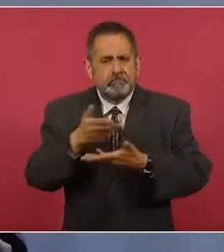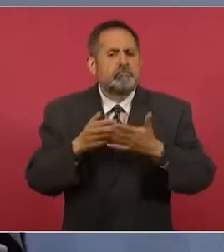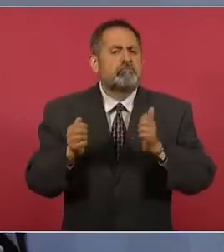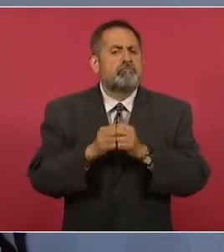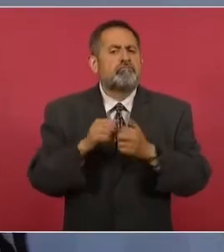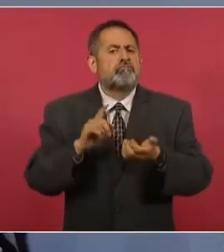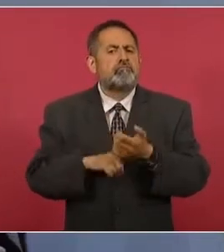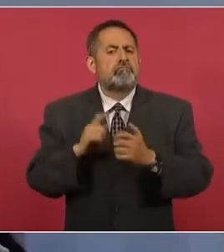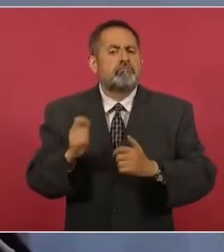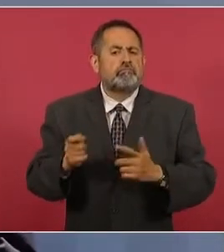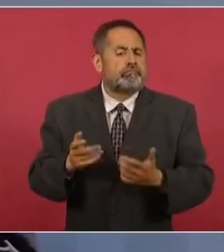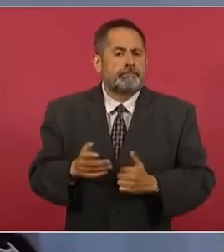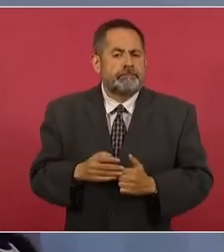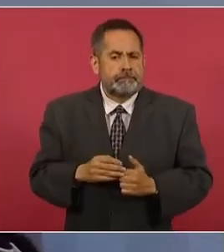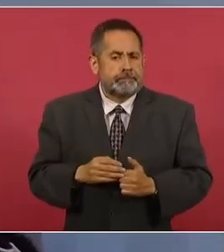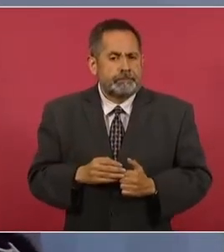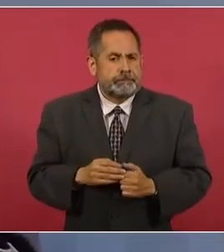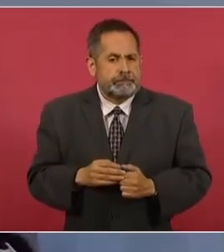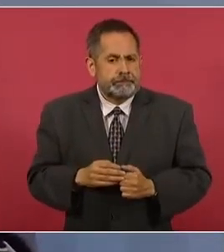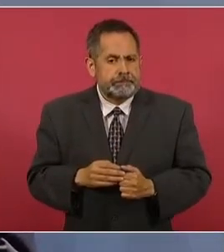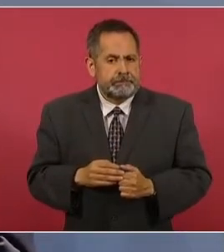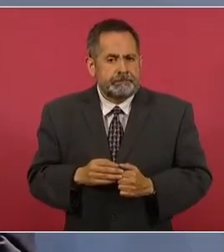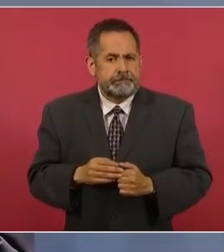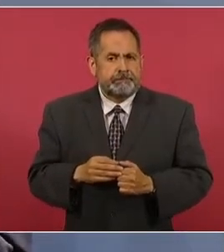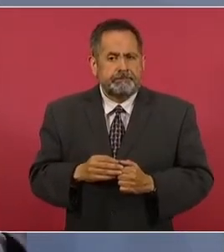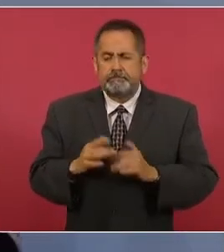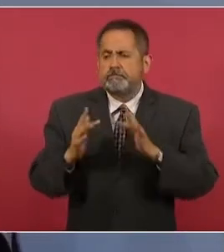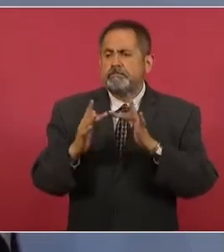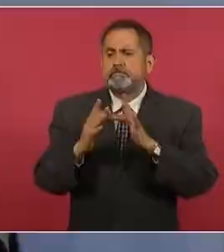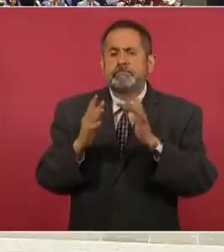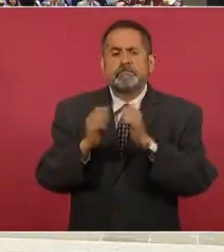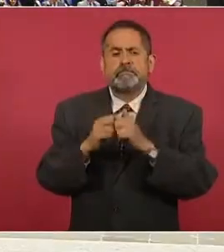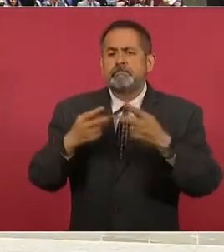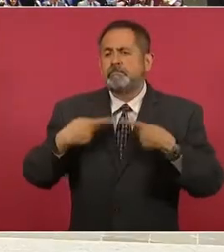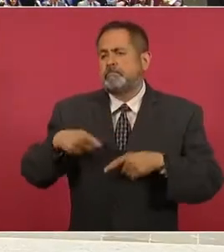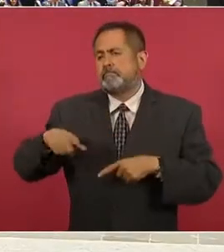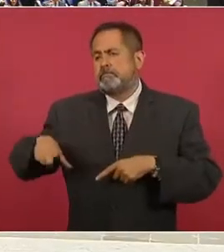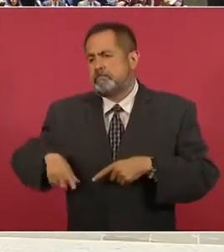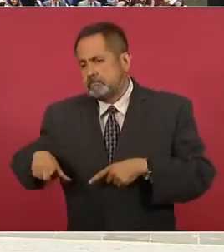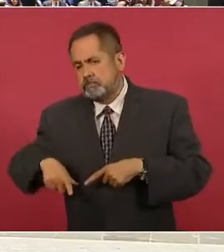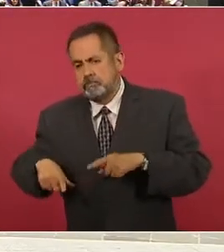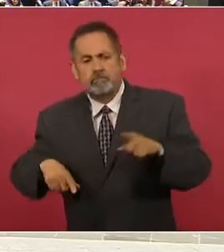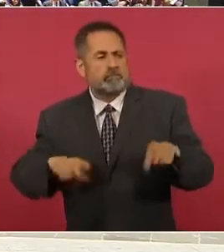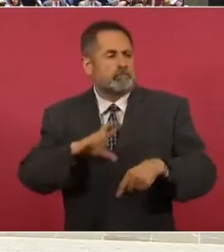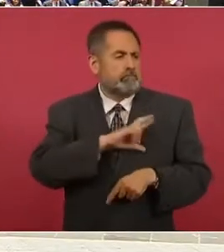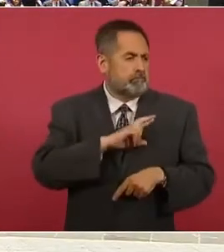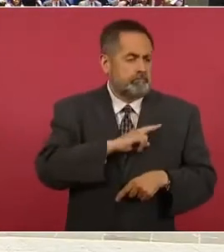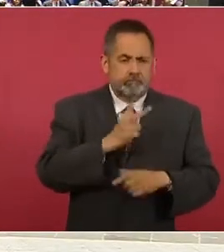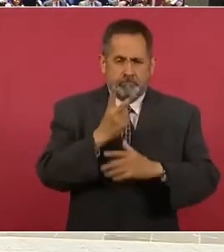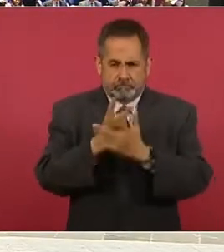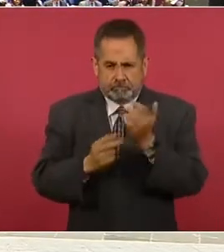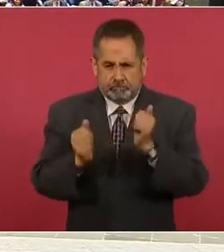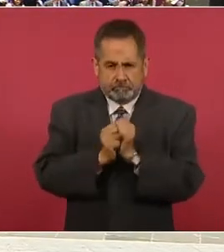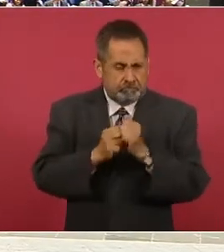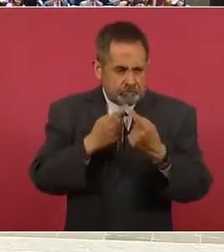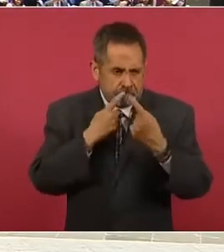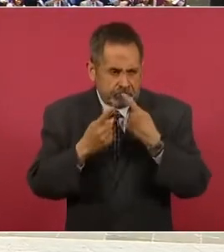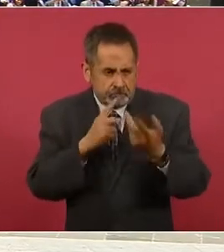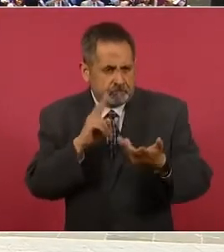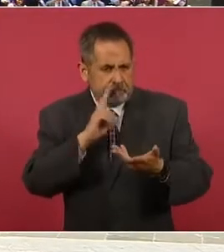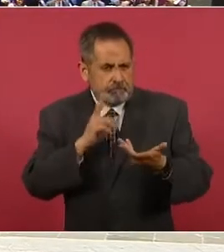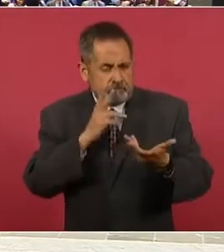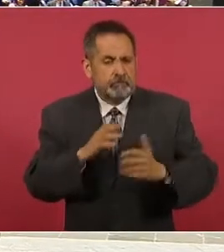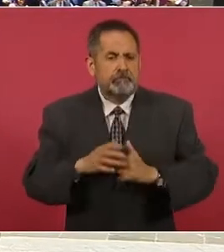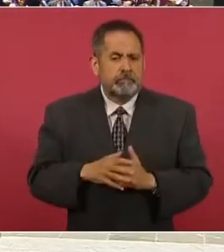con el sector público y el sector privado. No vamos,